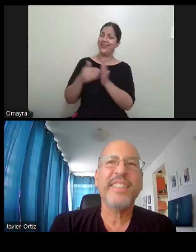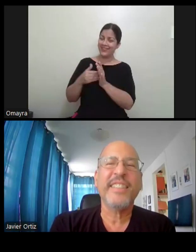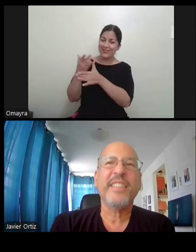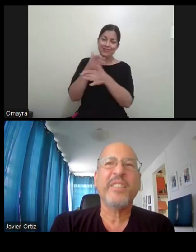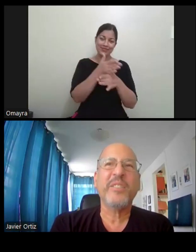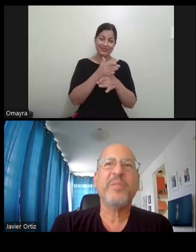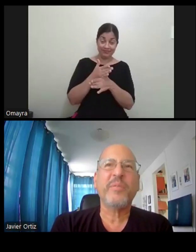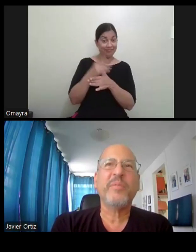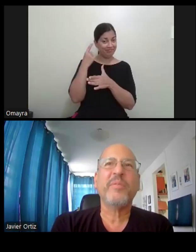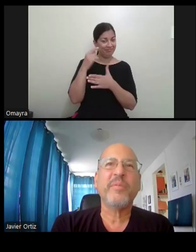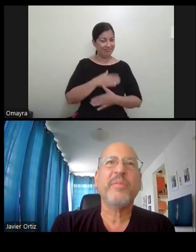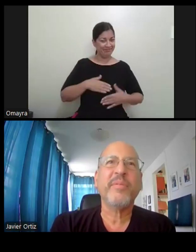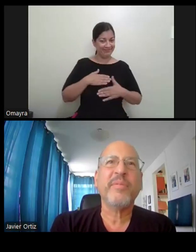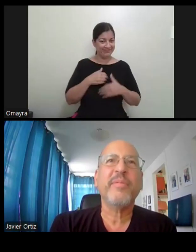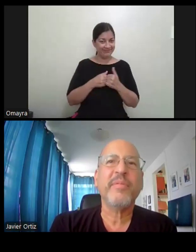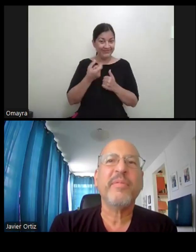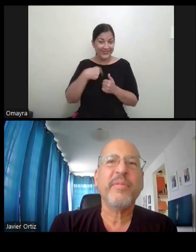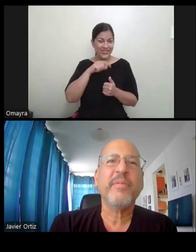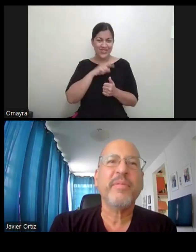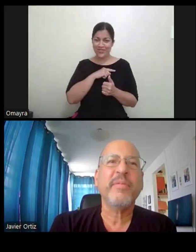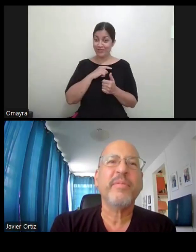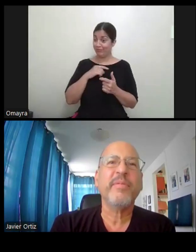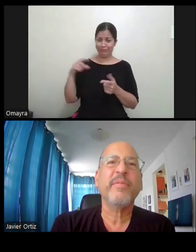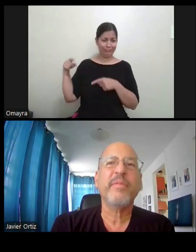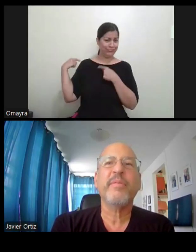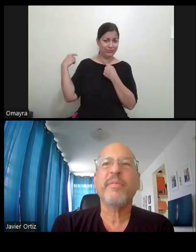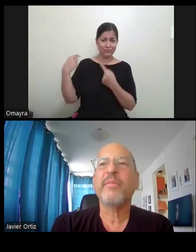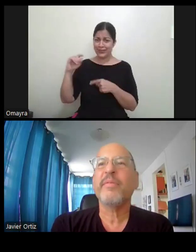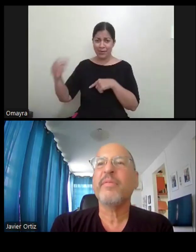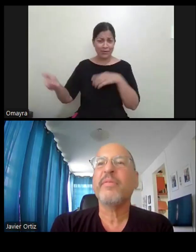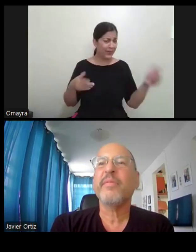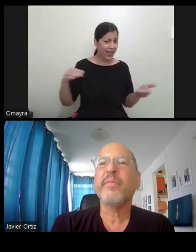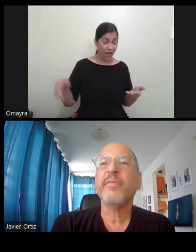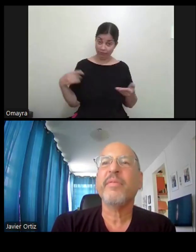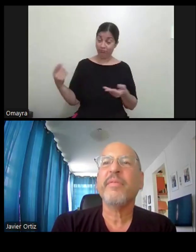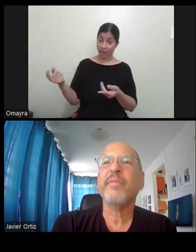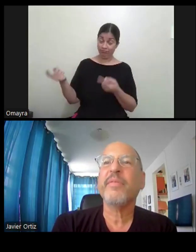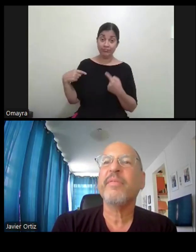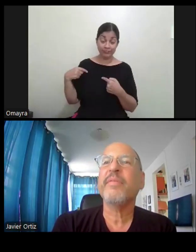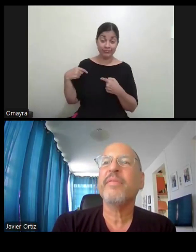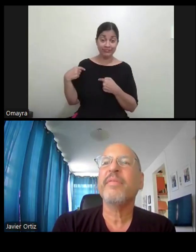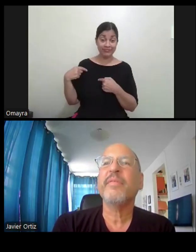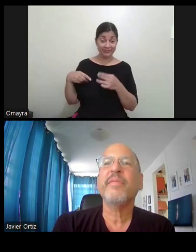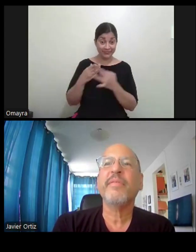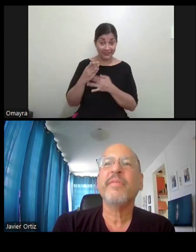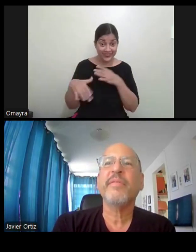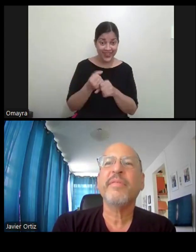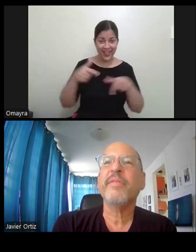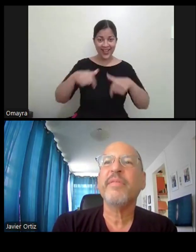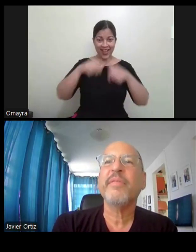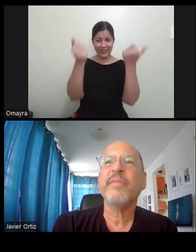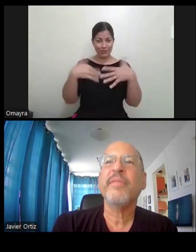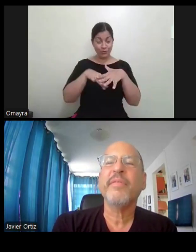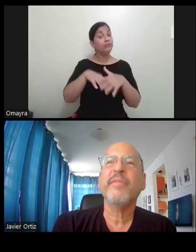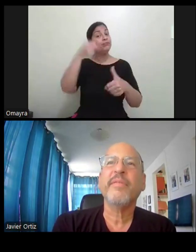se disfrute con todos nosotros, todos estos invitados que han tenido su paso a través de los años aquí en Artefusión. Y